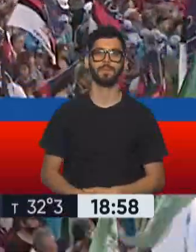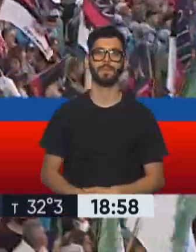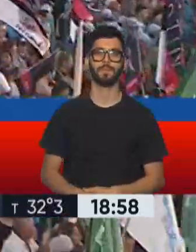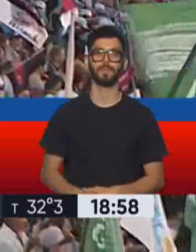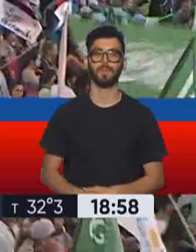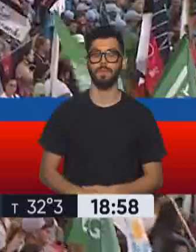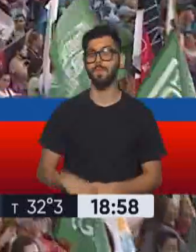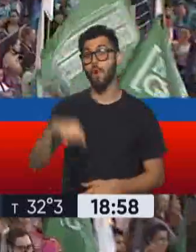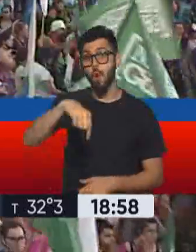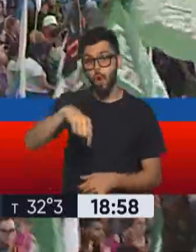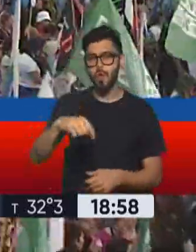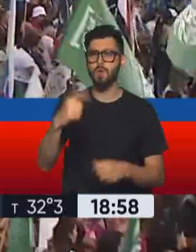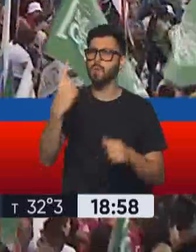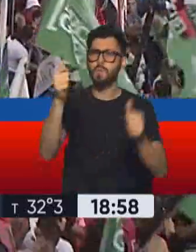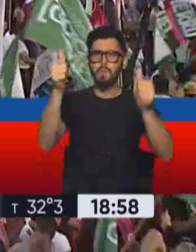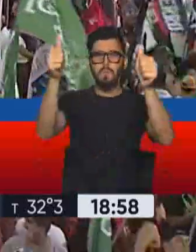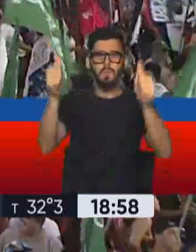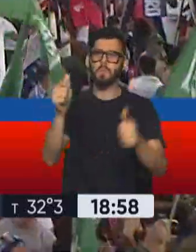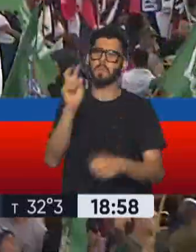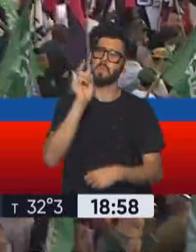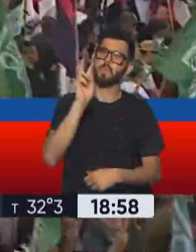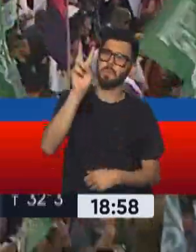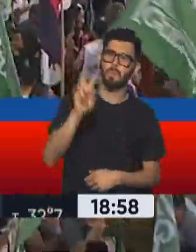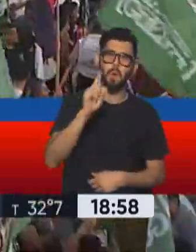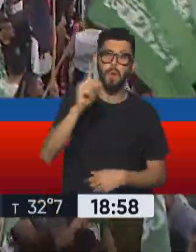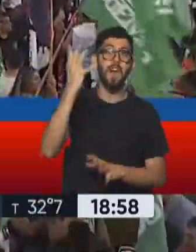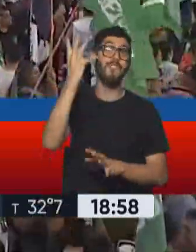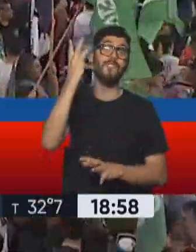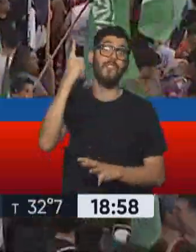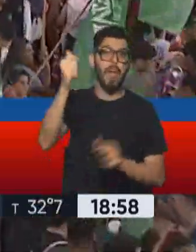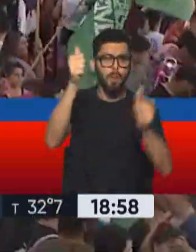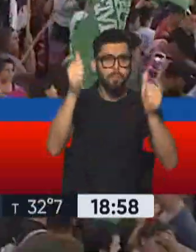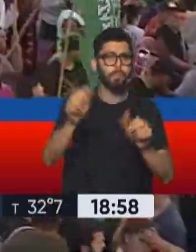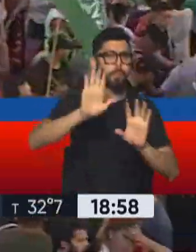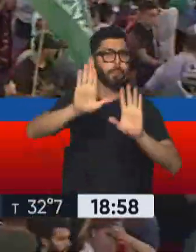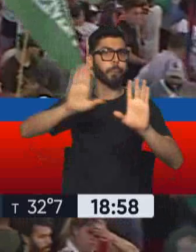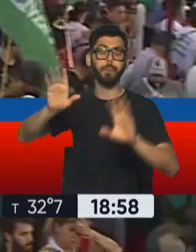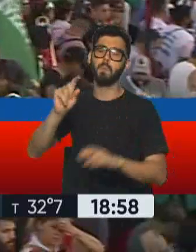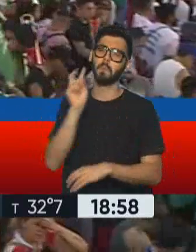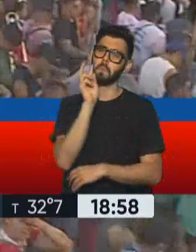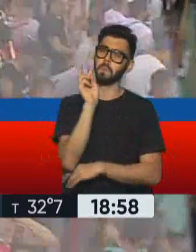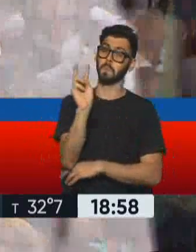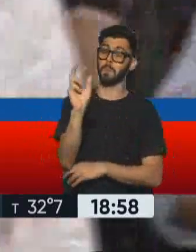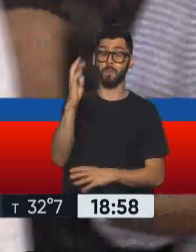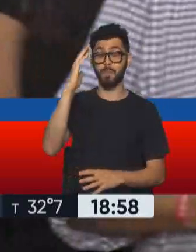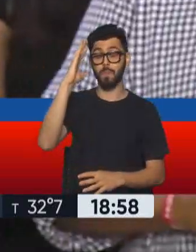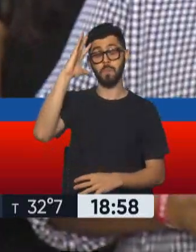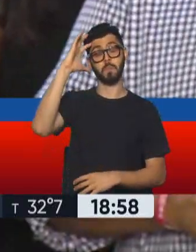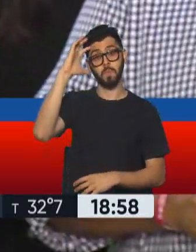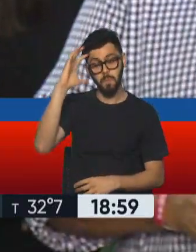Hoy leía un afiche que se está pegando en Francia, que me viene a la